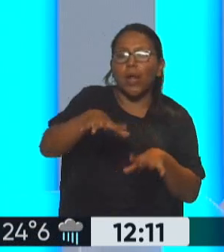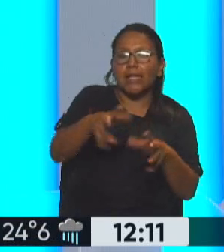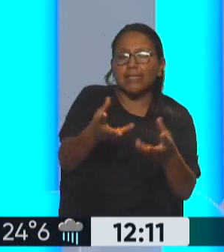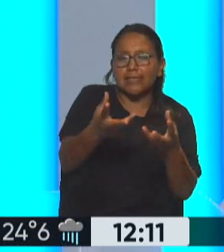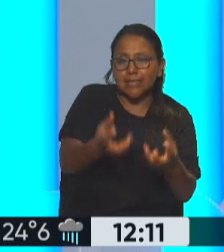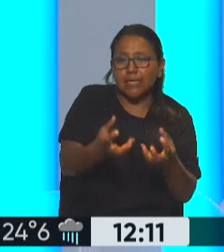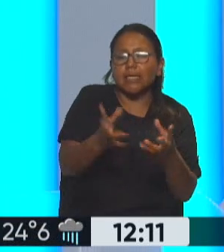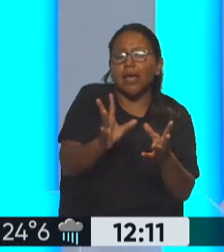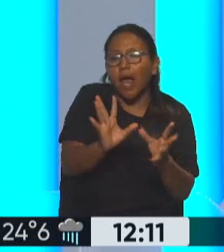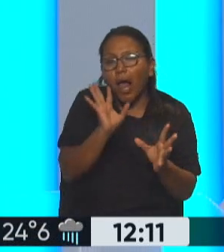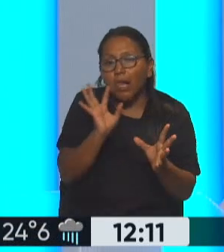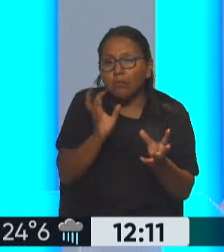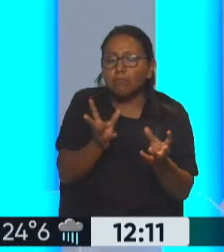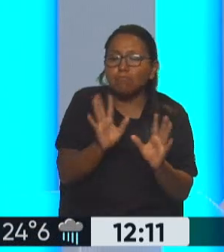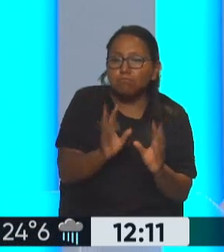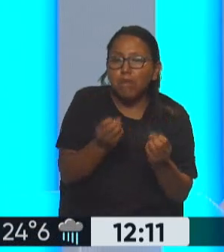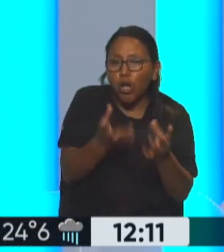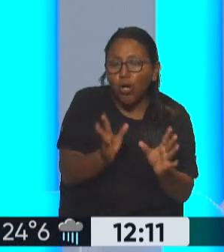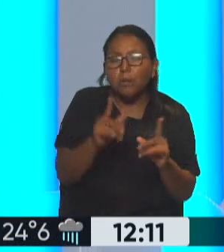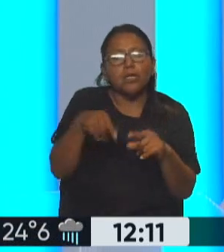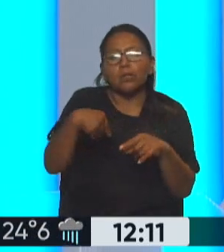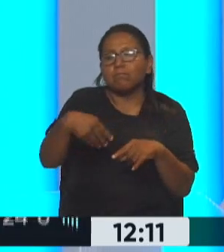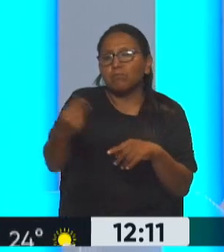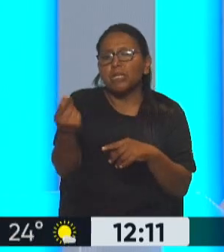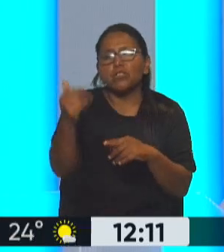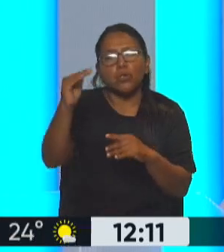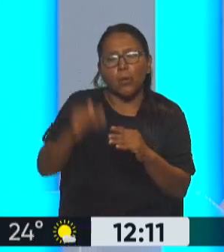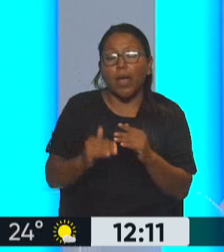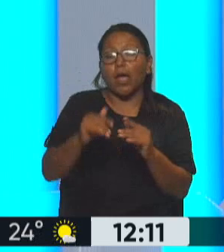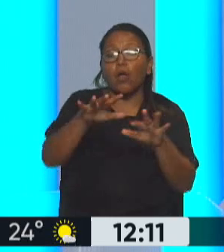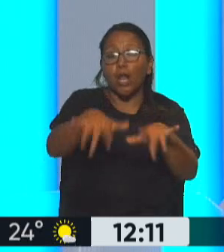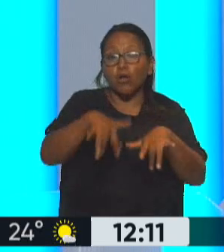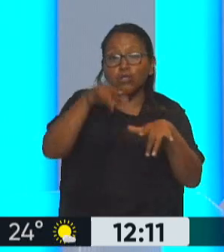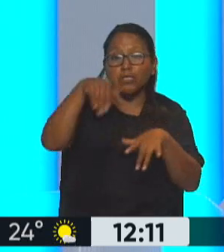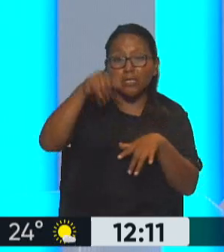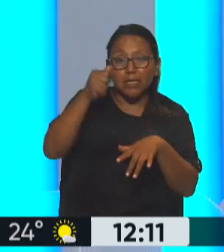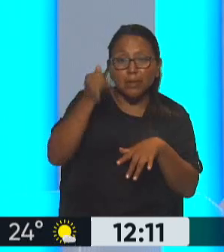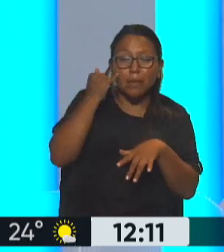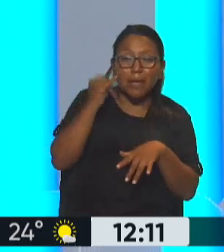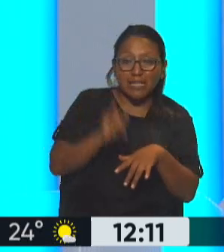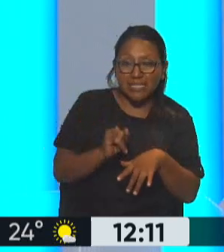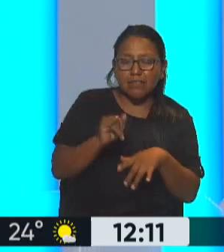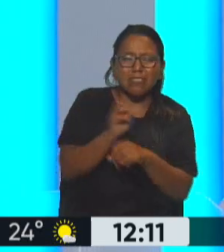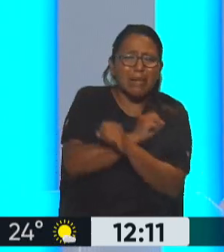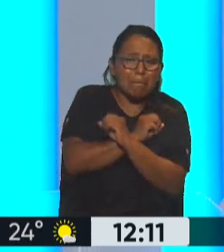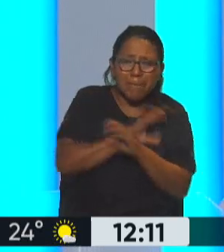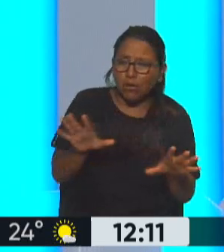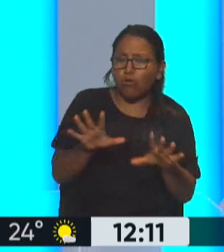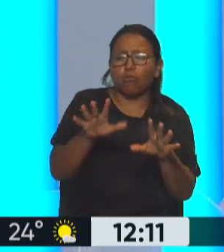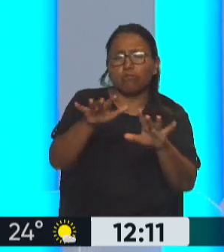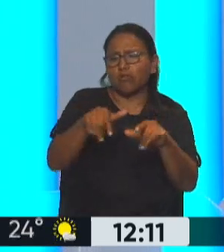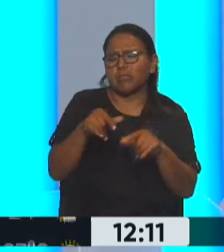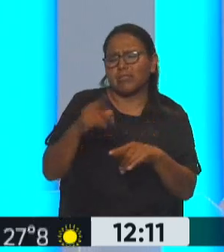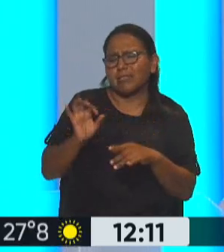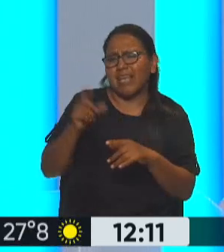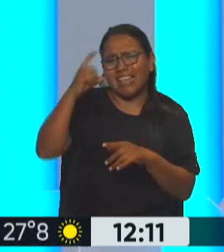ha mitigado en algo, pero las proyecciones son a la baja. La cosecha de maíz están estimando que es la peor cosecha de la última